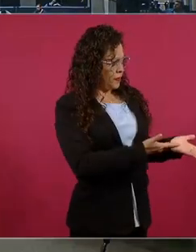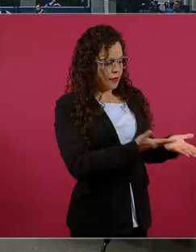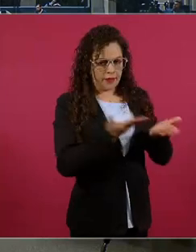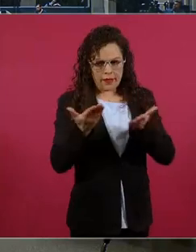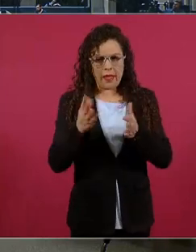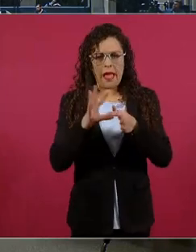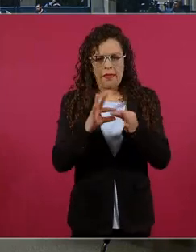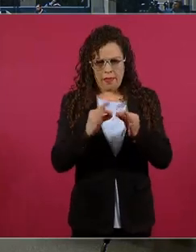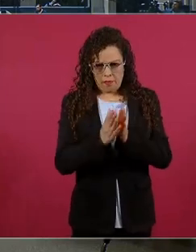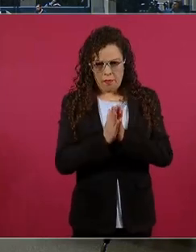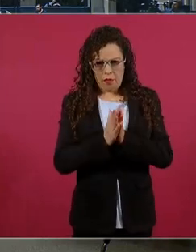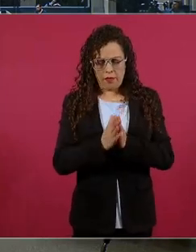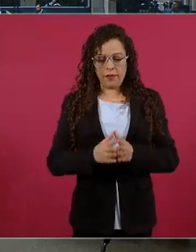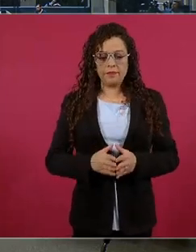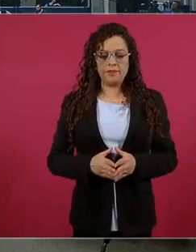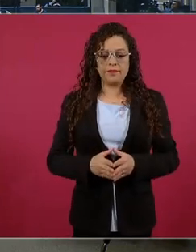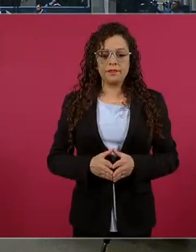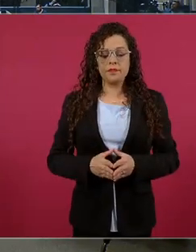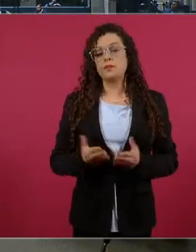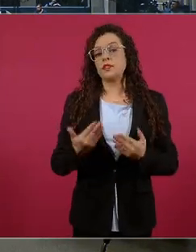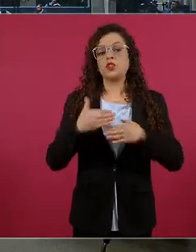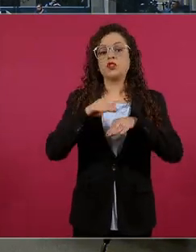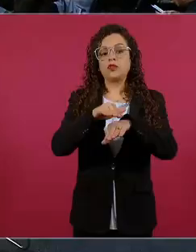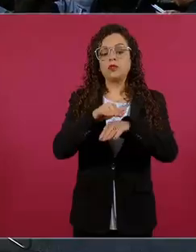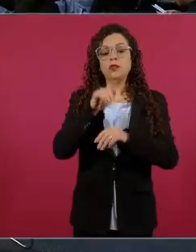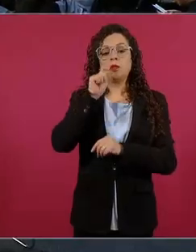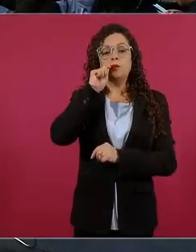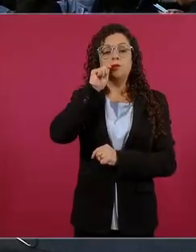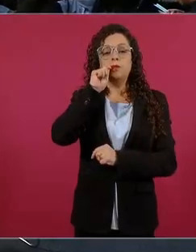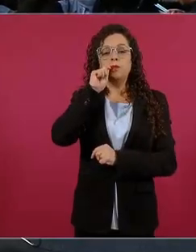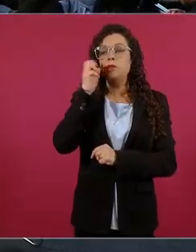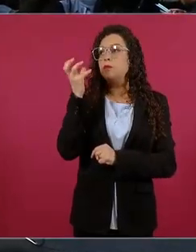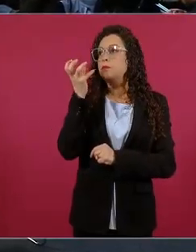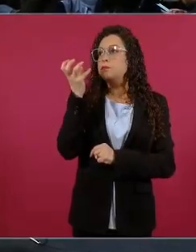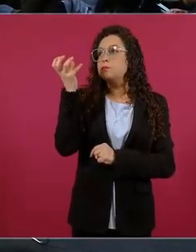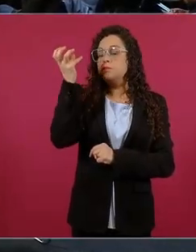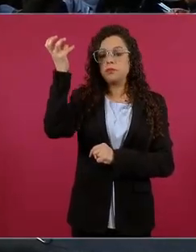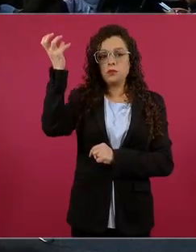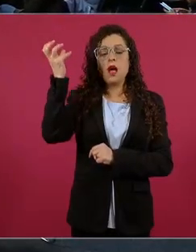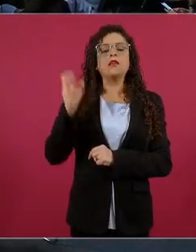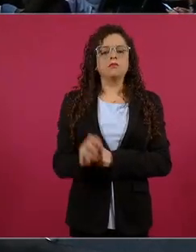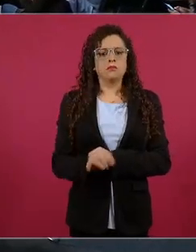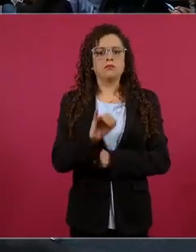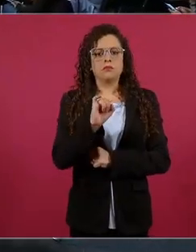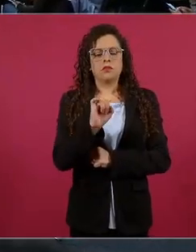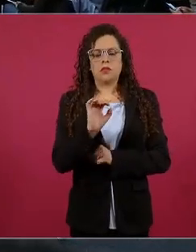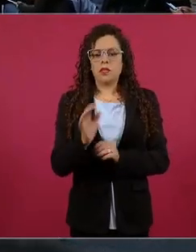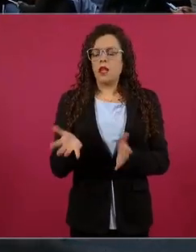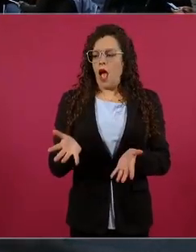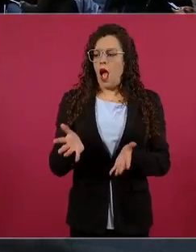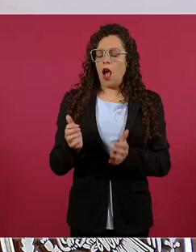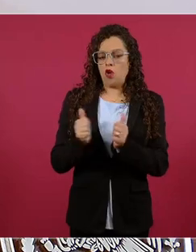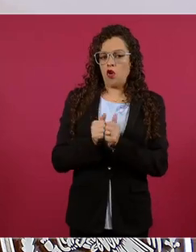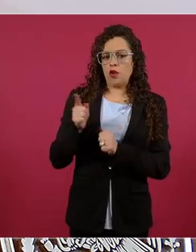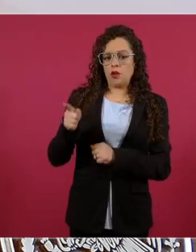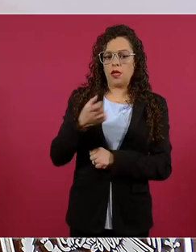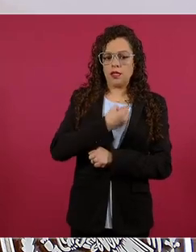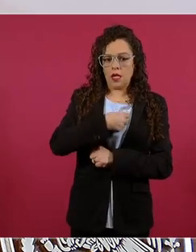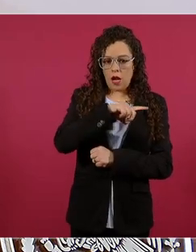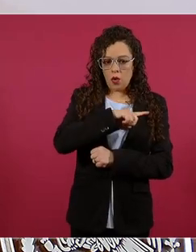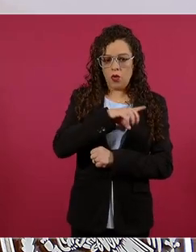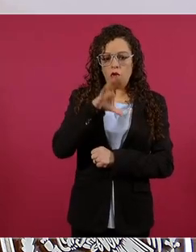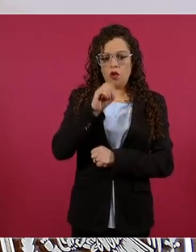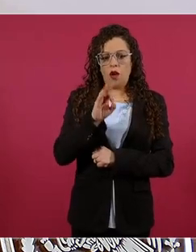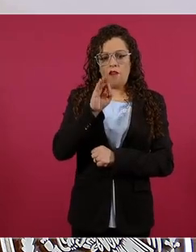Sí, con respecto a los vapeadores, sí estamos en comunicación con COFEPRIS y con Salud y se